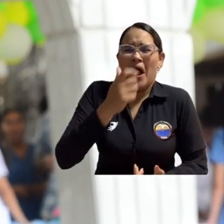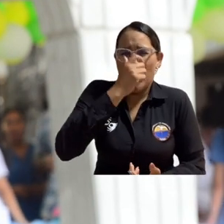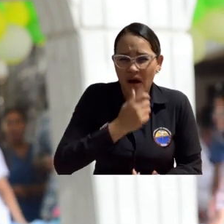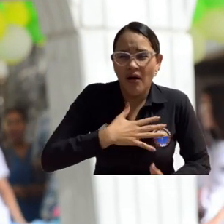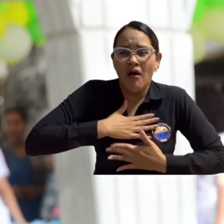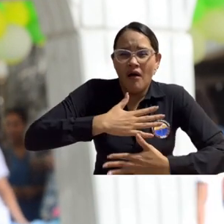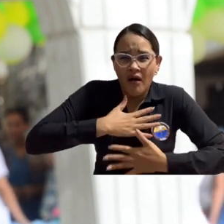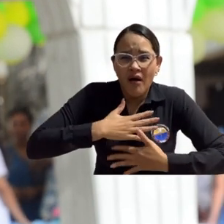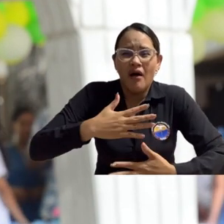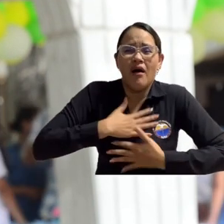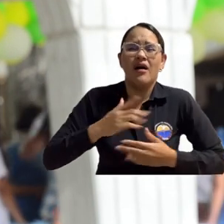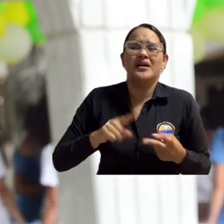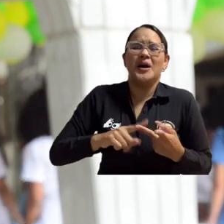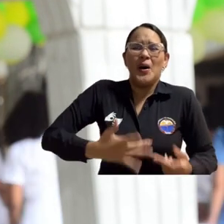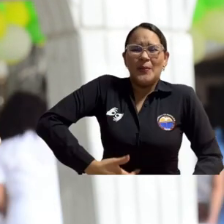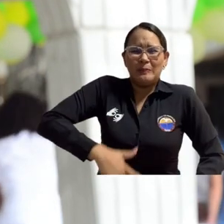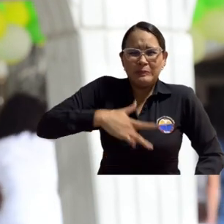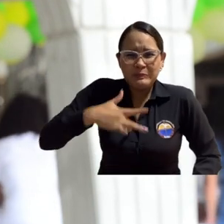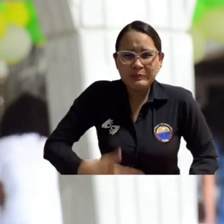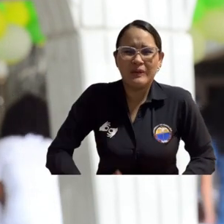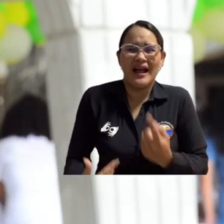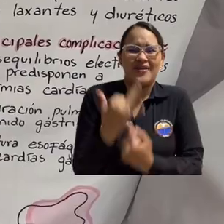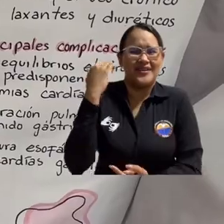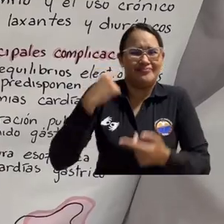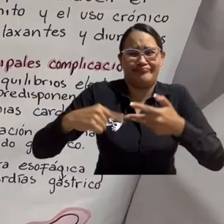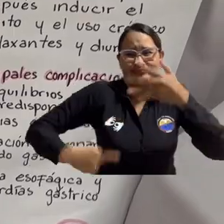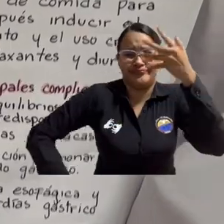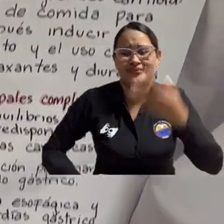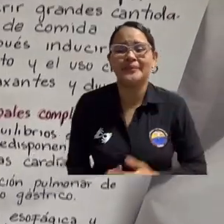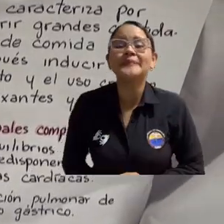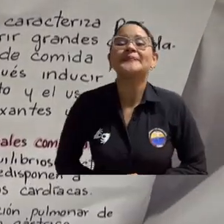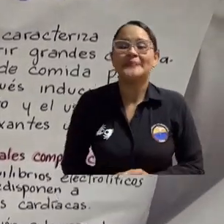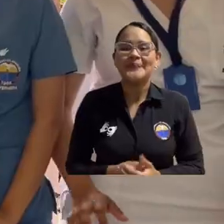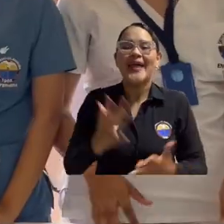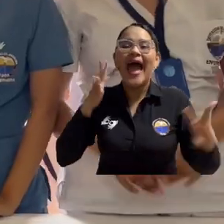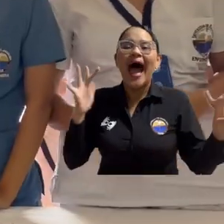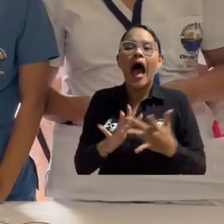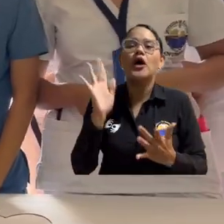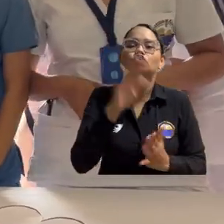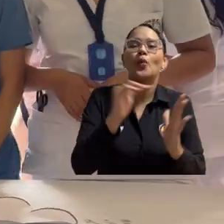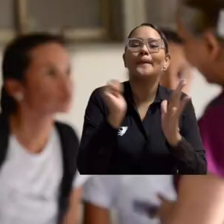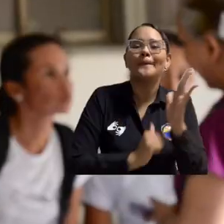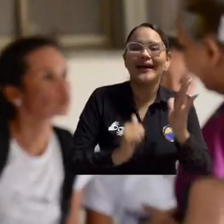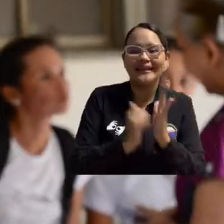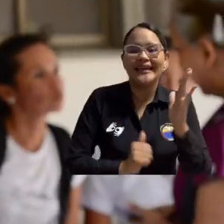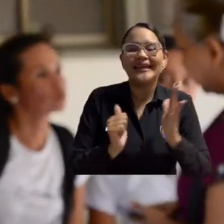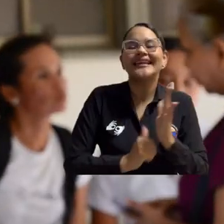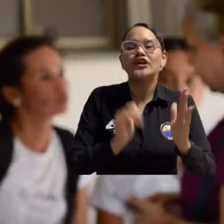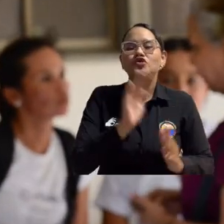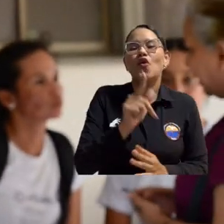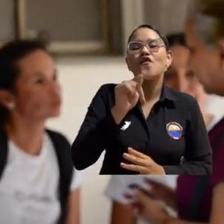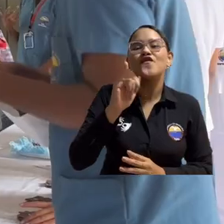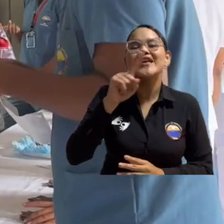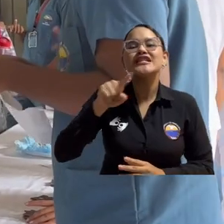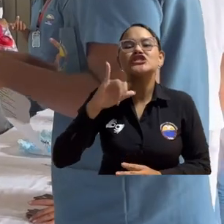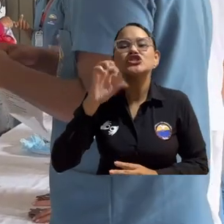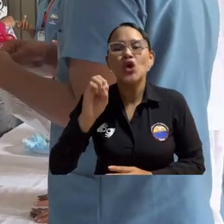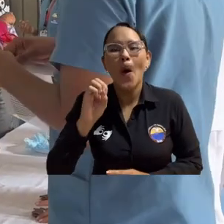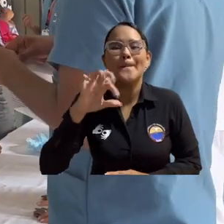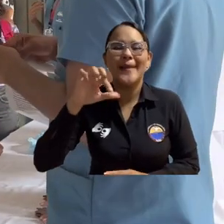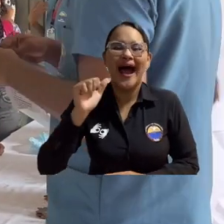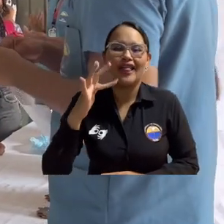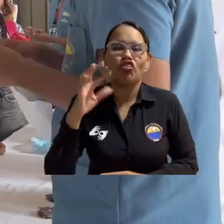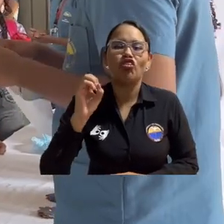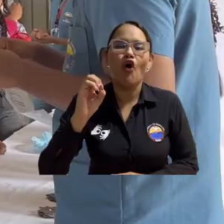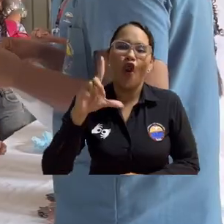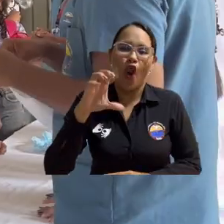cardiovasculares enfermedades como gástricas también este espacio se dio como un ejercicio de la asignatura fisiopatología y fue propicio para